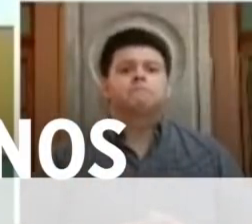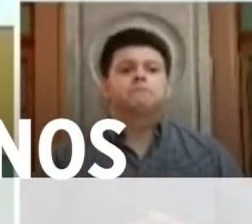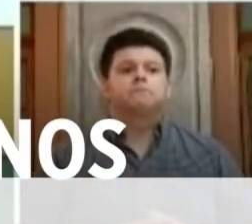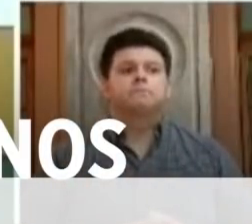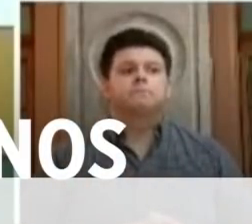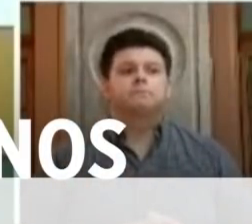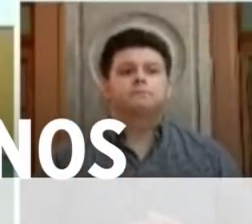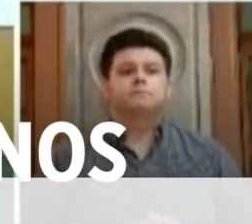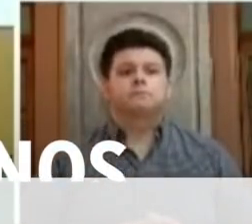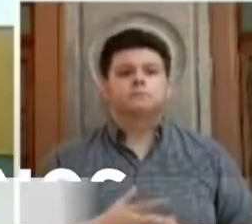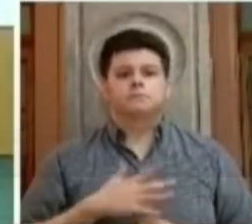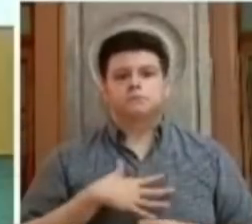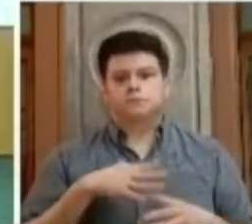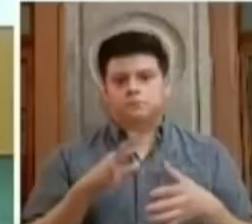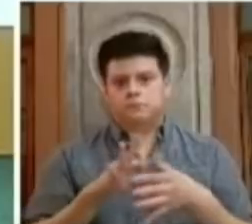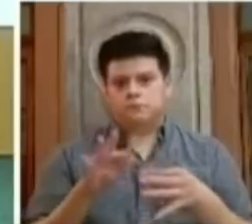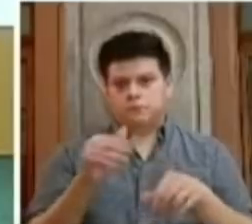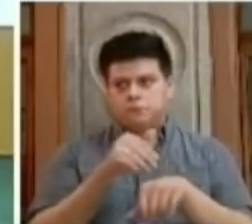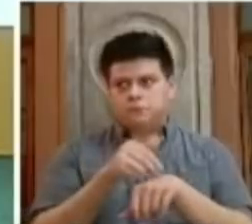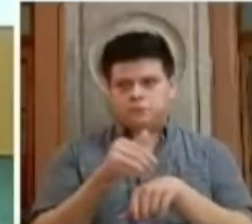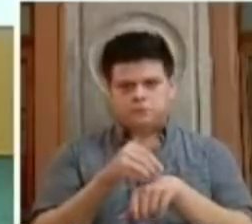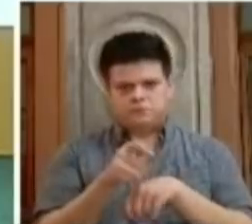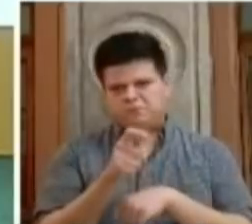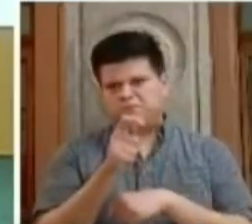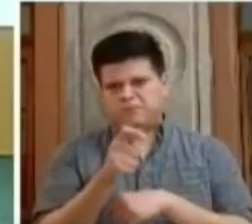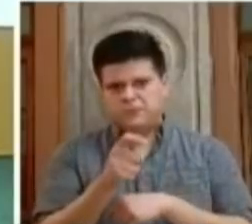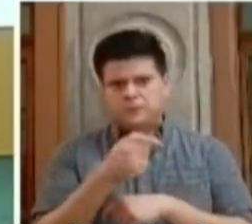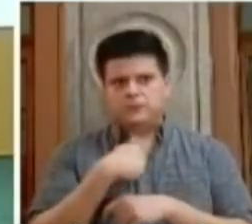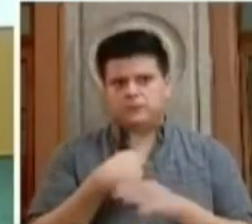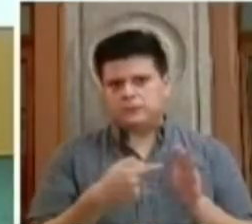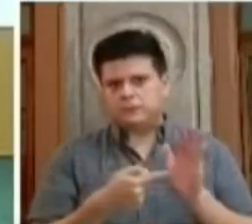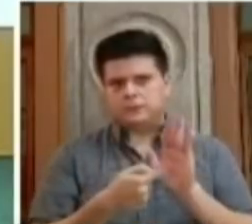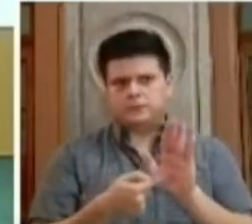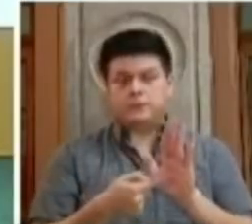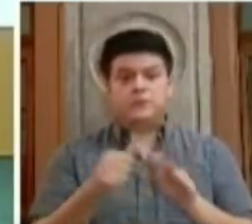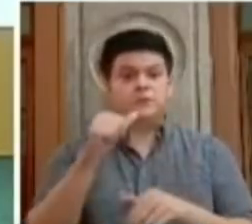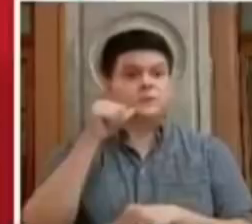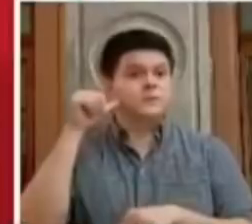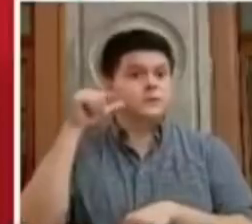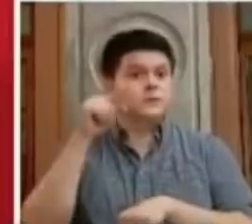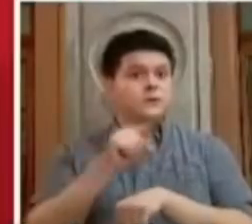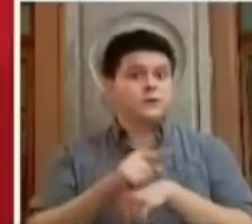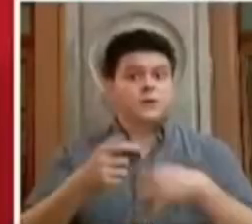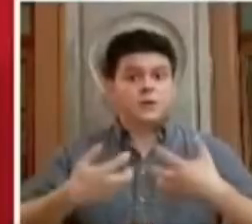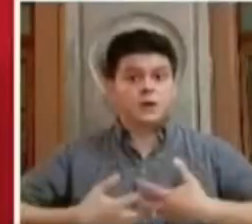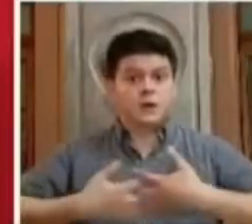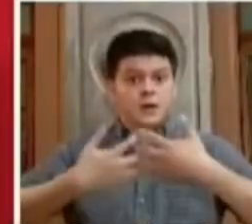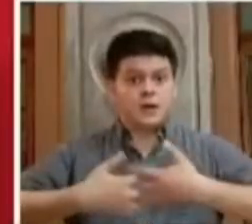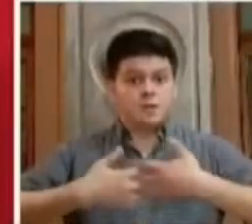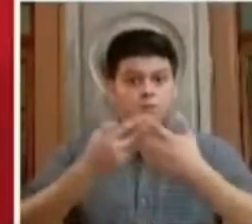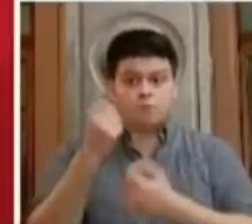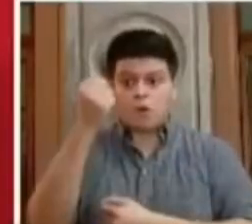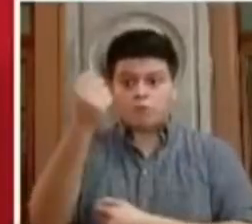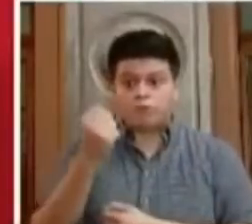ahorita les digo para qué es el número, el día de ayer me busca un empresario